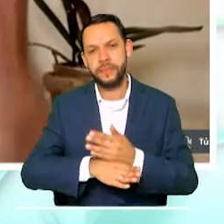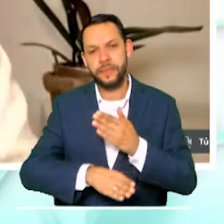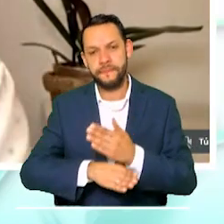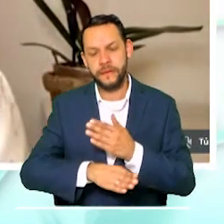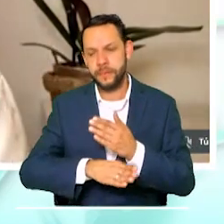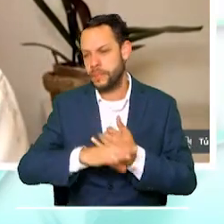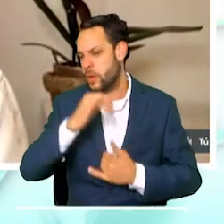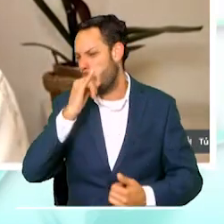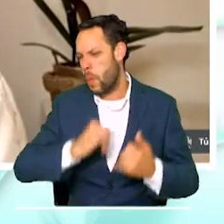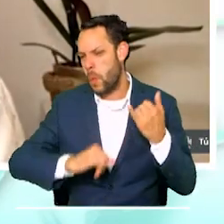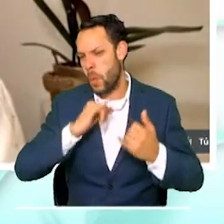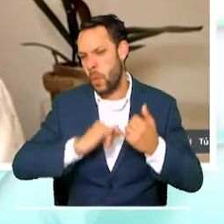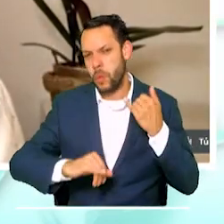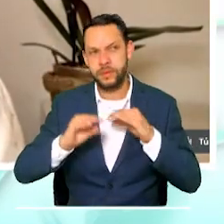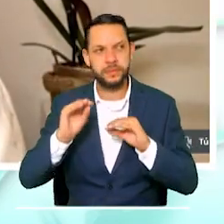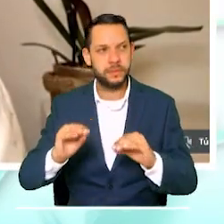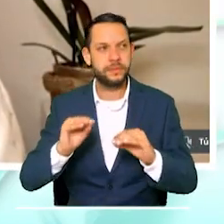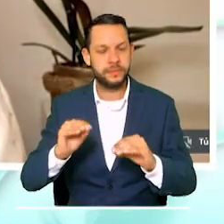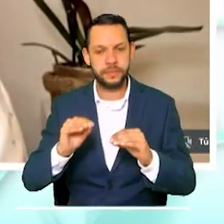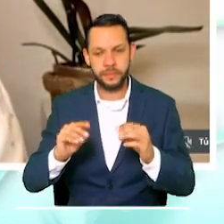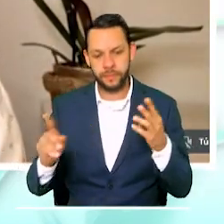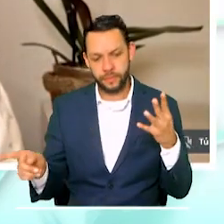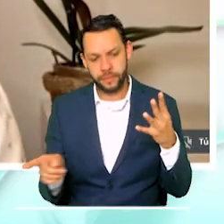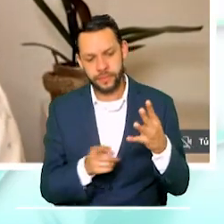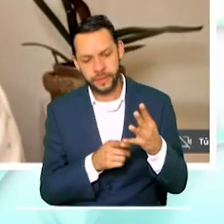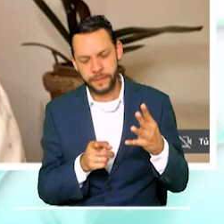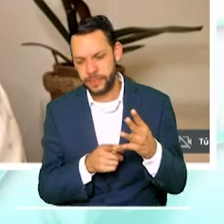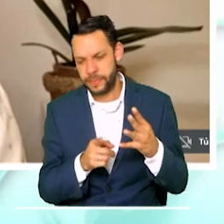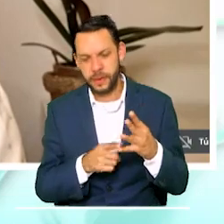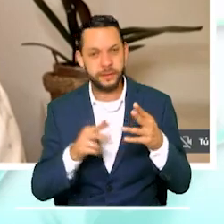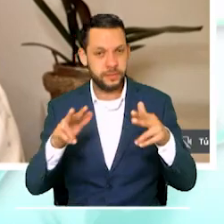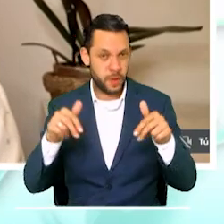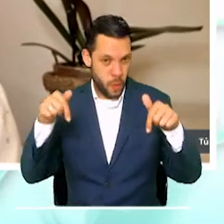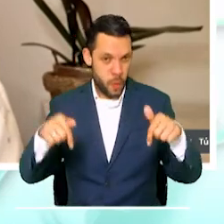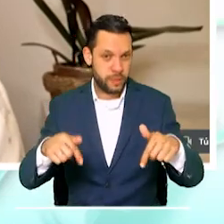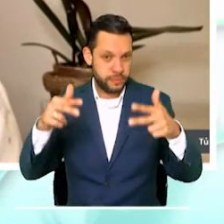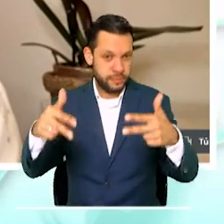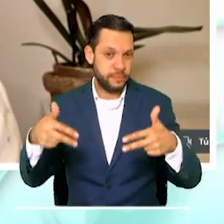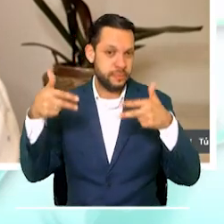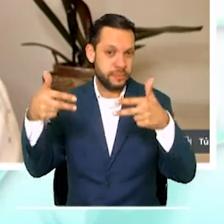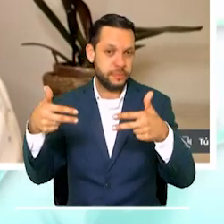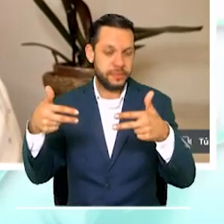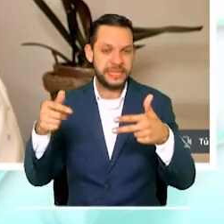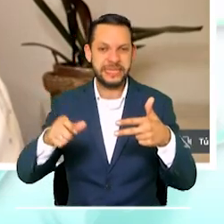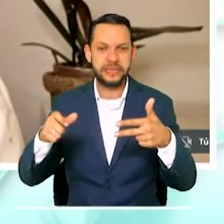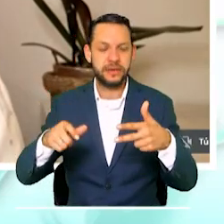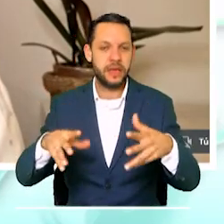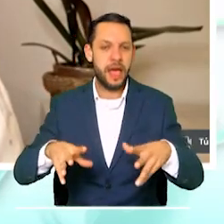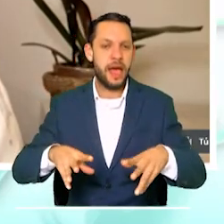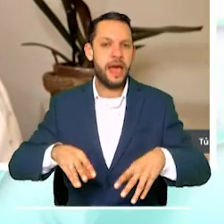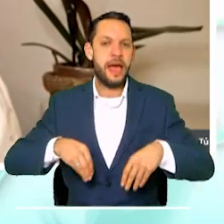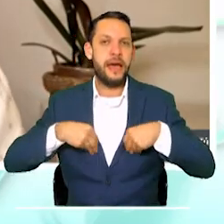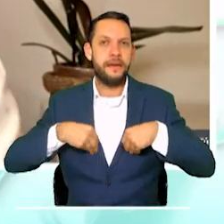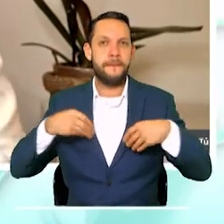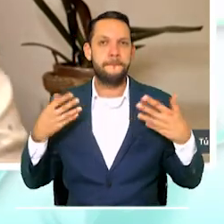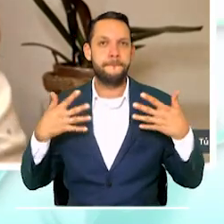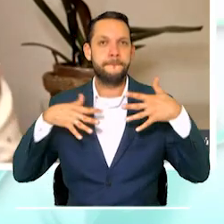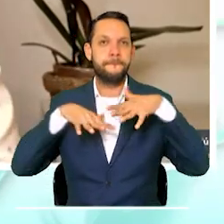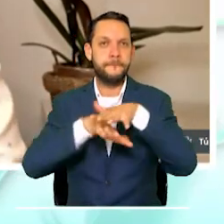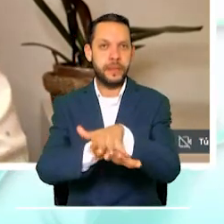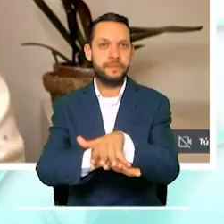último nivel, que es el de este live maravilloso que hemos tenido, que es el de la adaptación, el de la resiliencia.